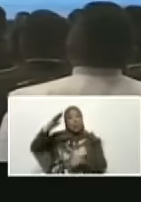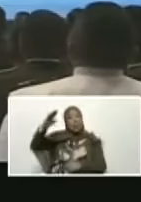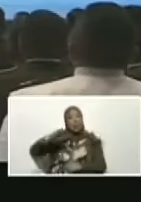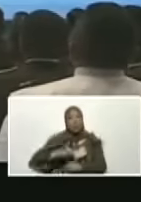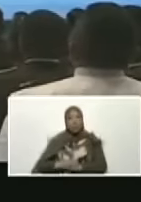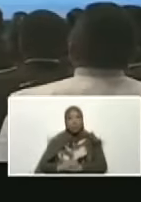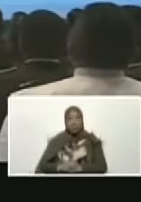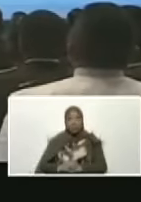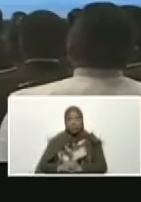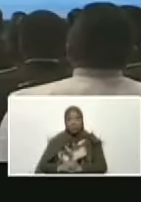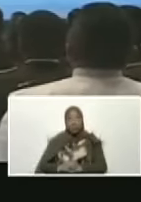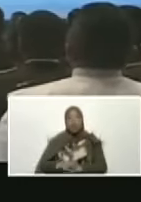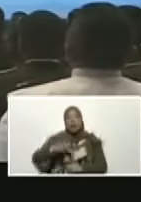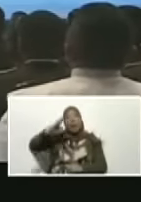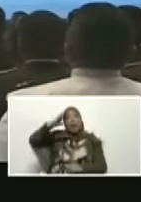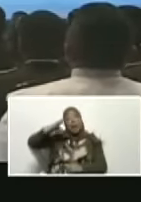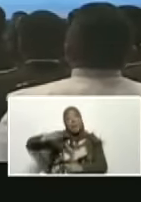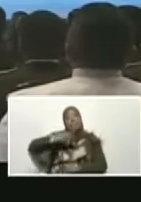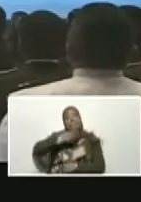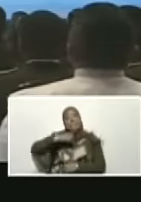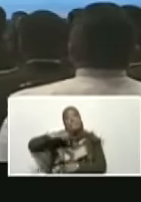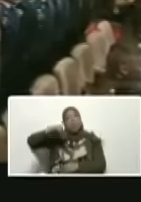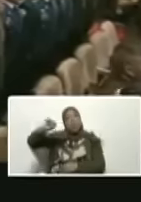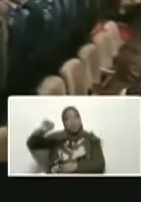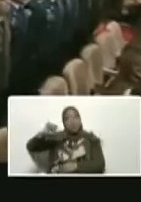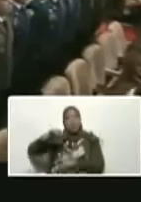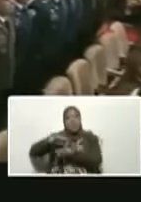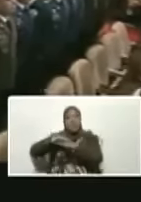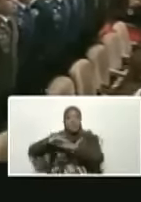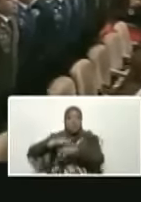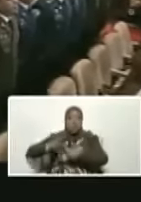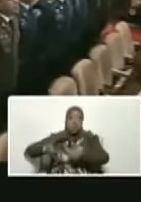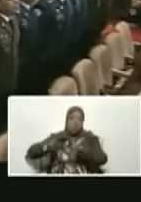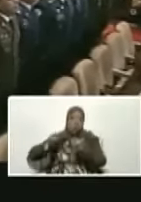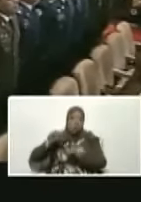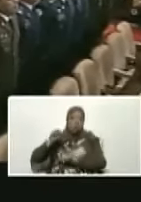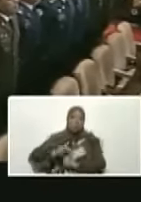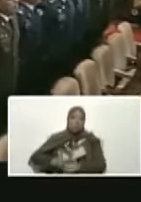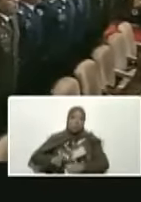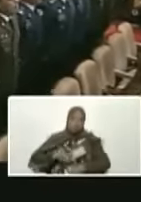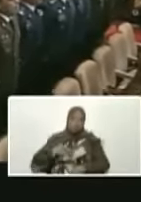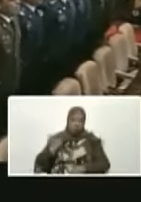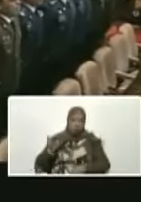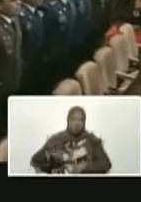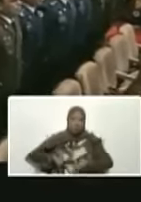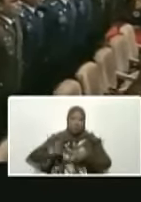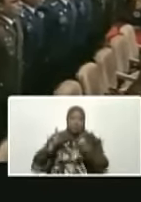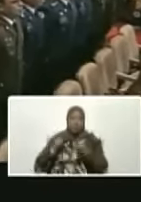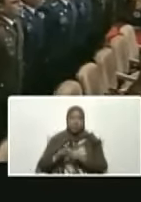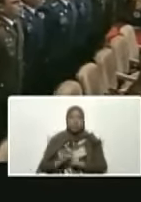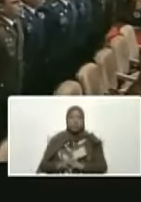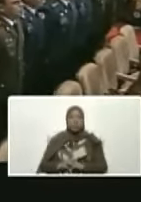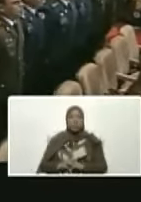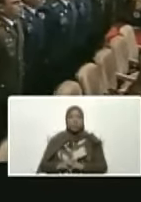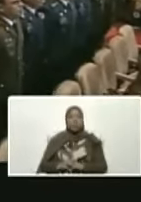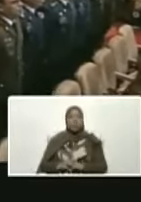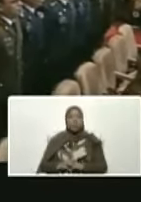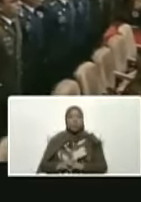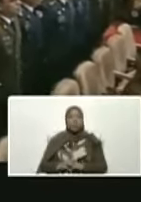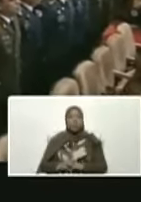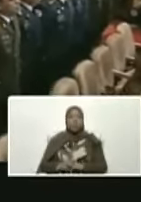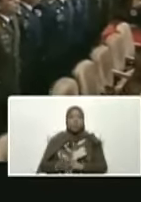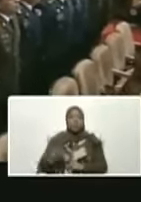Mi comandante en jefe, permiso para retirarme. Adelante. Miren, yo voy a bajar hasta ahí